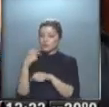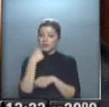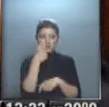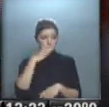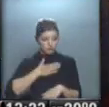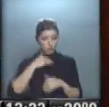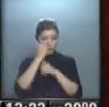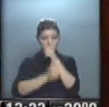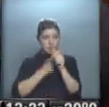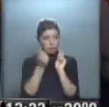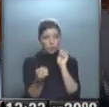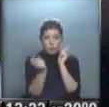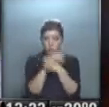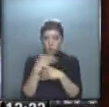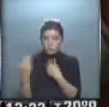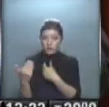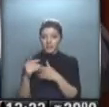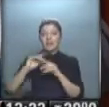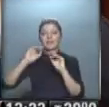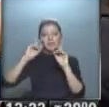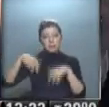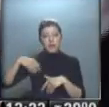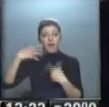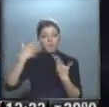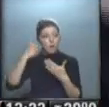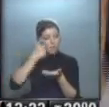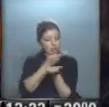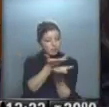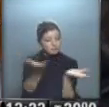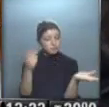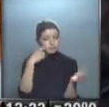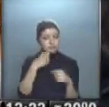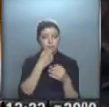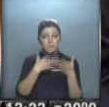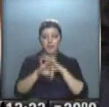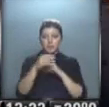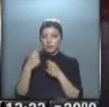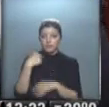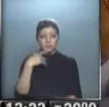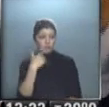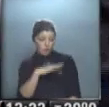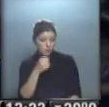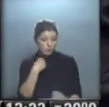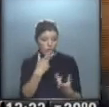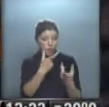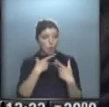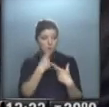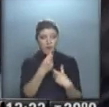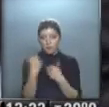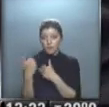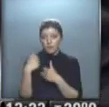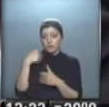reduciéndose, y que además es viable lo que puede vender también. Por lo tanto, encuentra que lo pueden comprar y entonces encuentra que puede